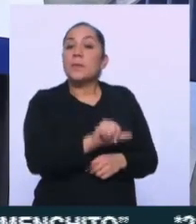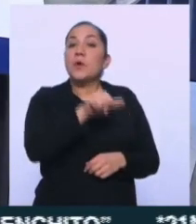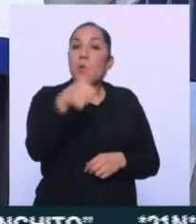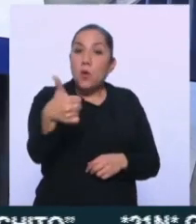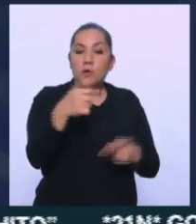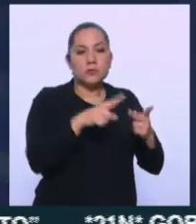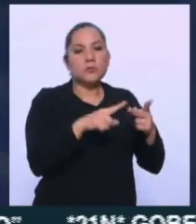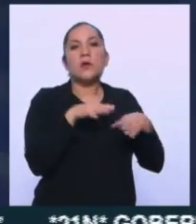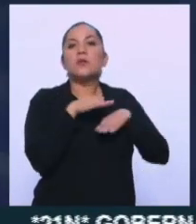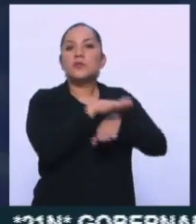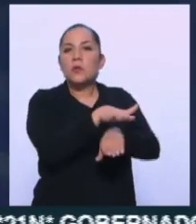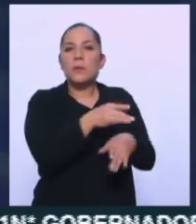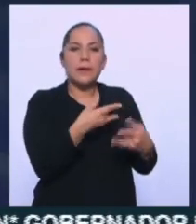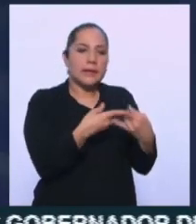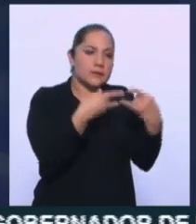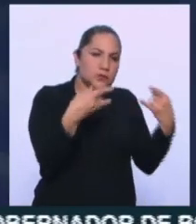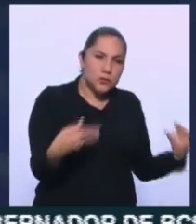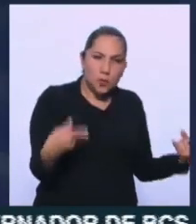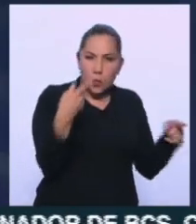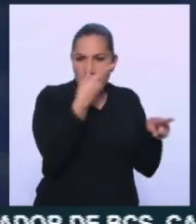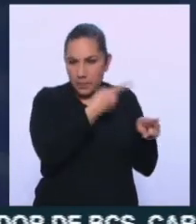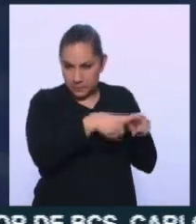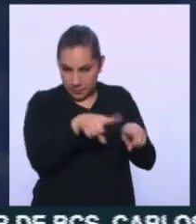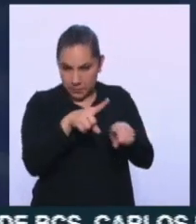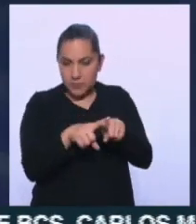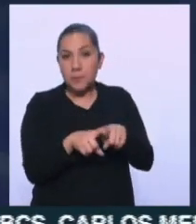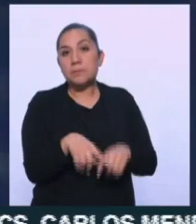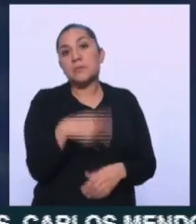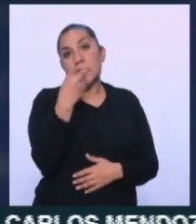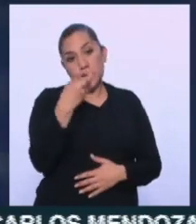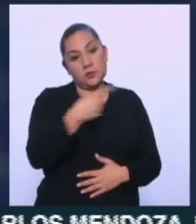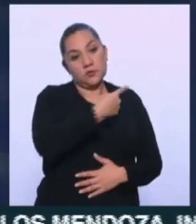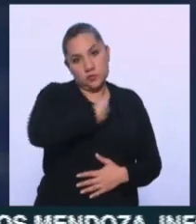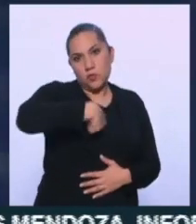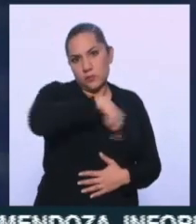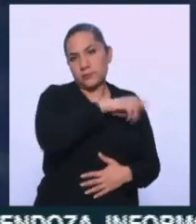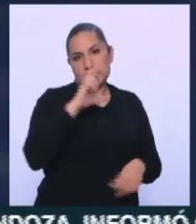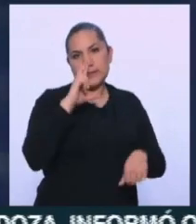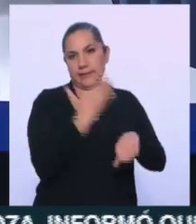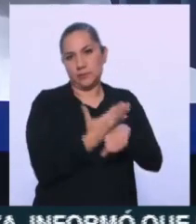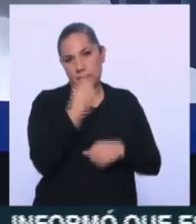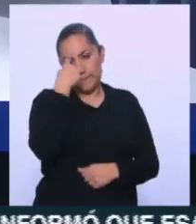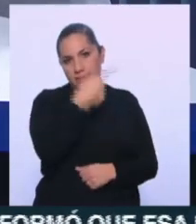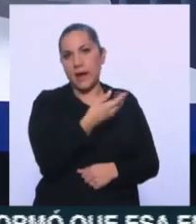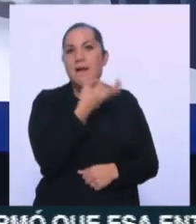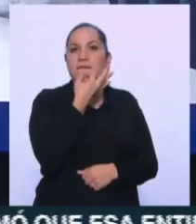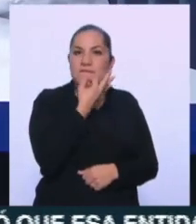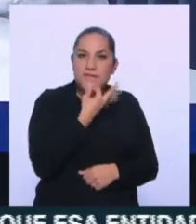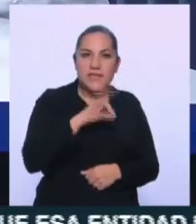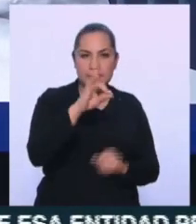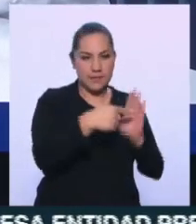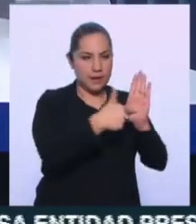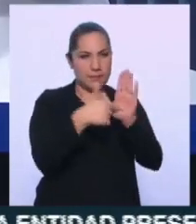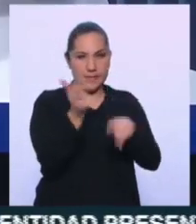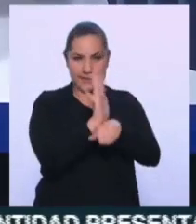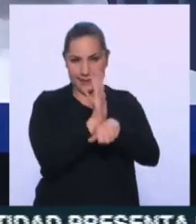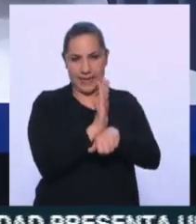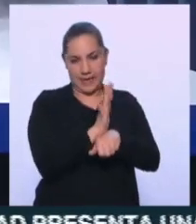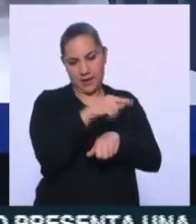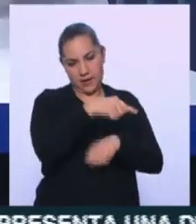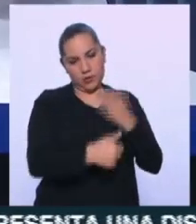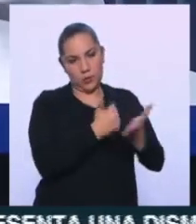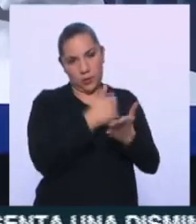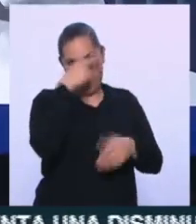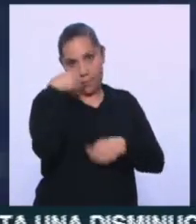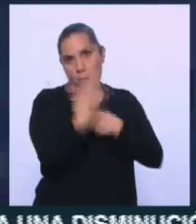entonces, y este año nosotros somos los responsables de hacer el Festival Cinema Ciudad de México, que va a ser en agosto, y bueno, ya vendremos con